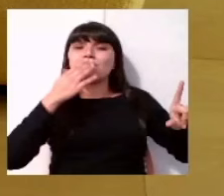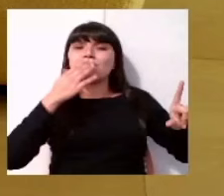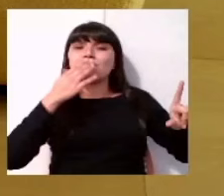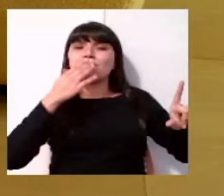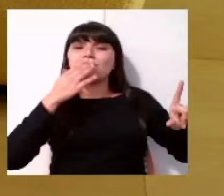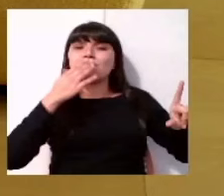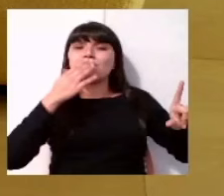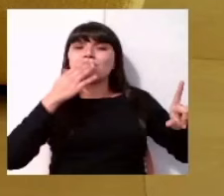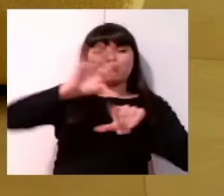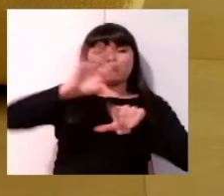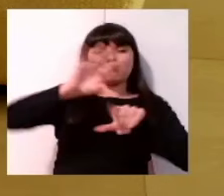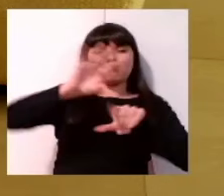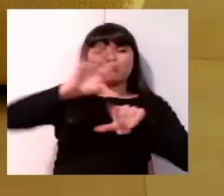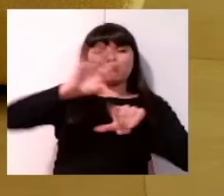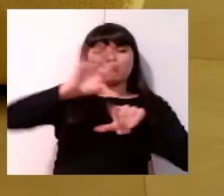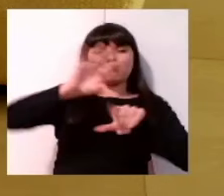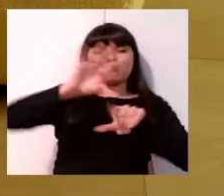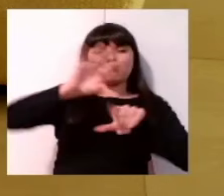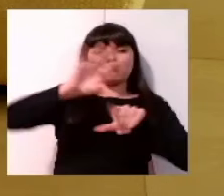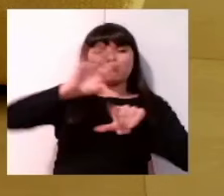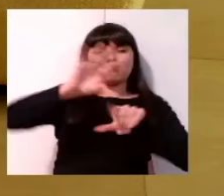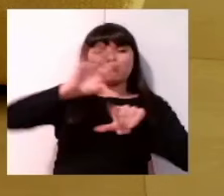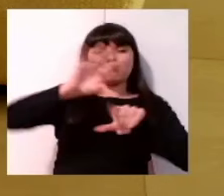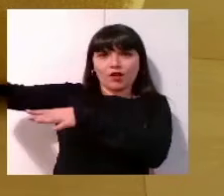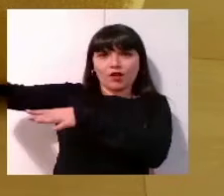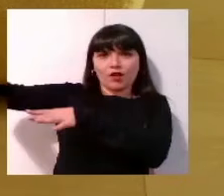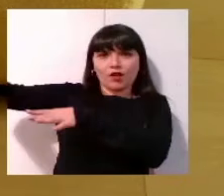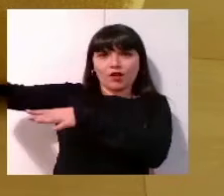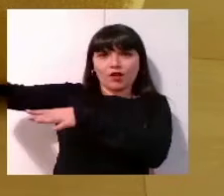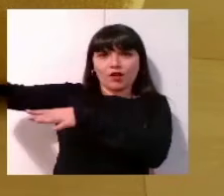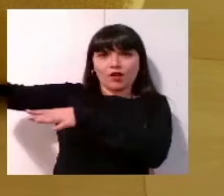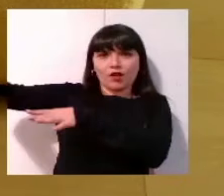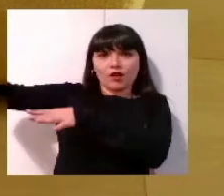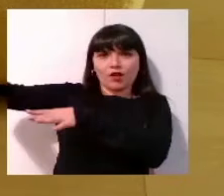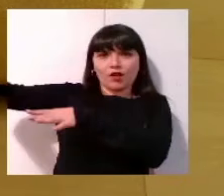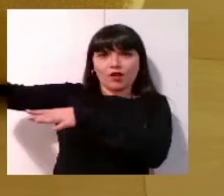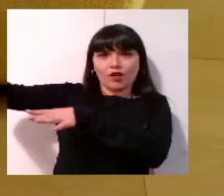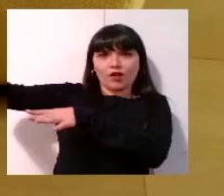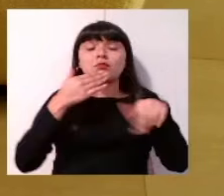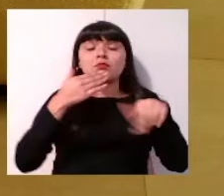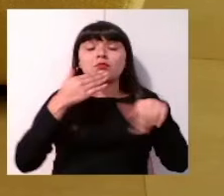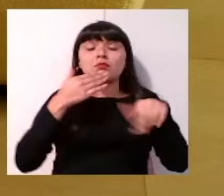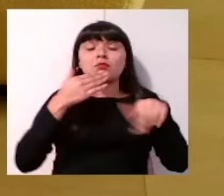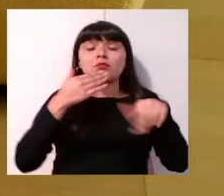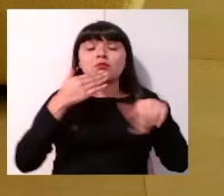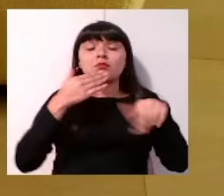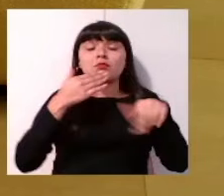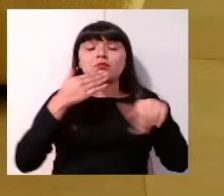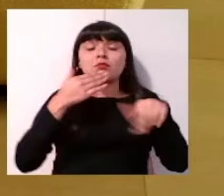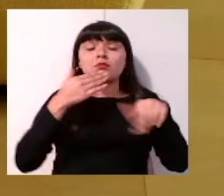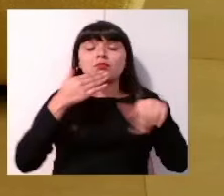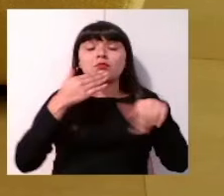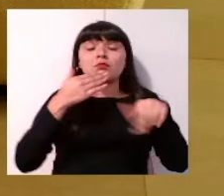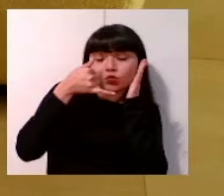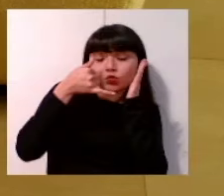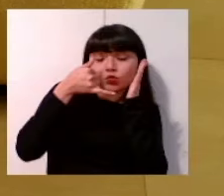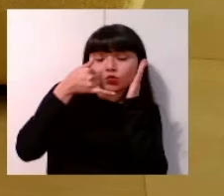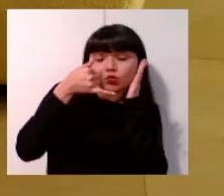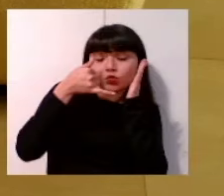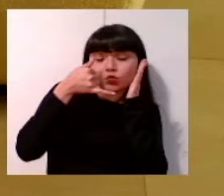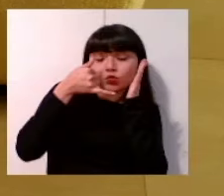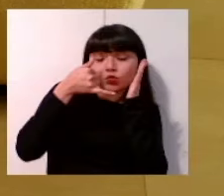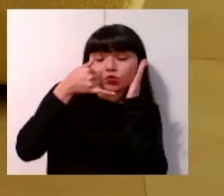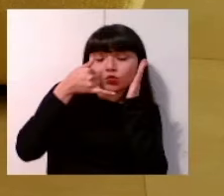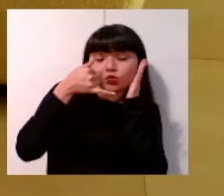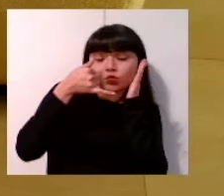pieza. Y uno, si va a hacer dormir a su hijo, tampoco entrar con el celular. O sea, estar haciéndolo dormir y mirar el celular por el efecto de la luz